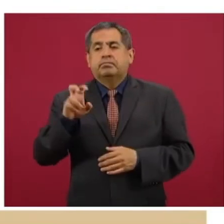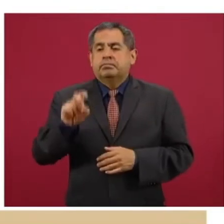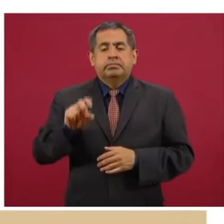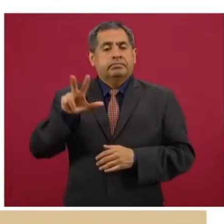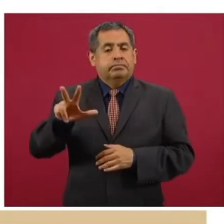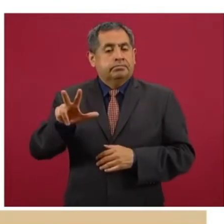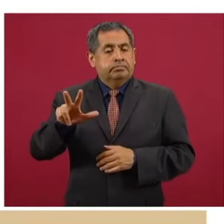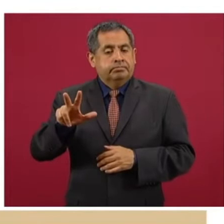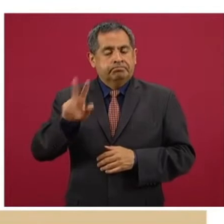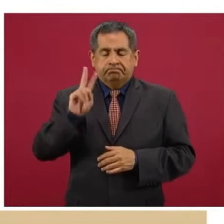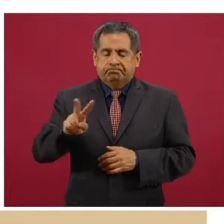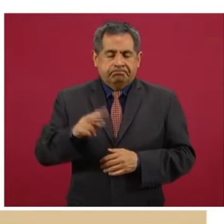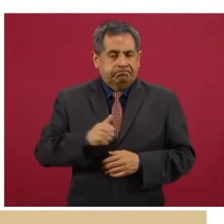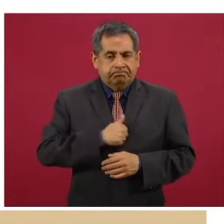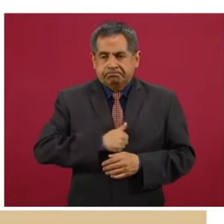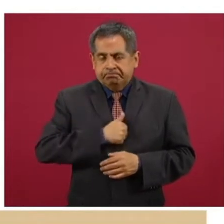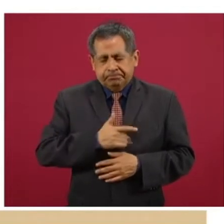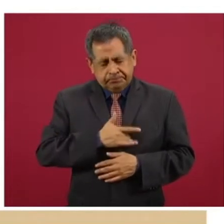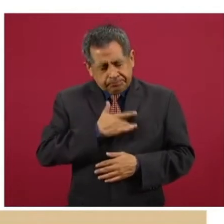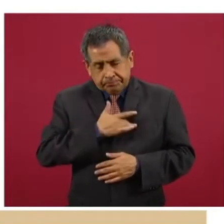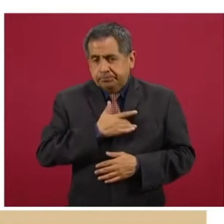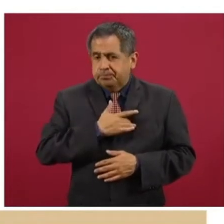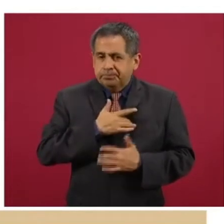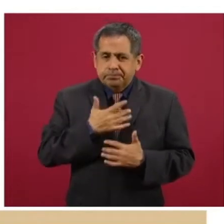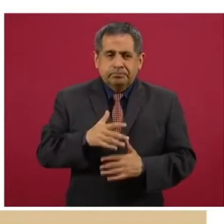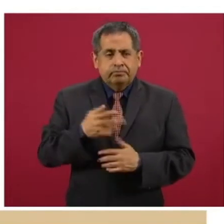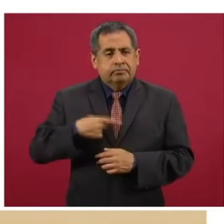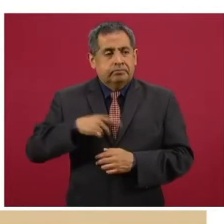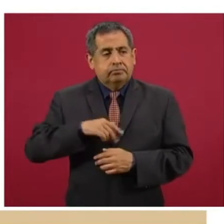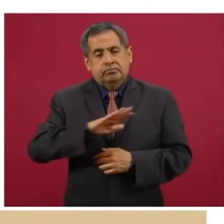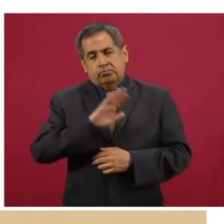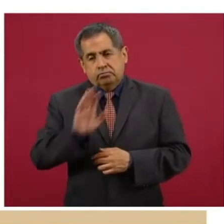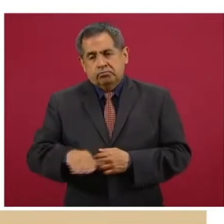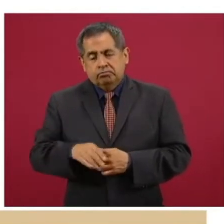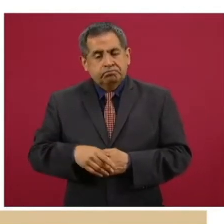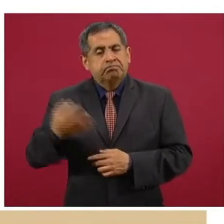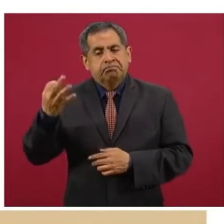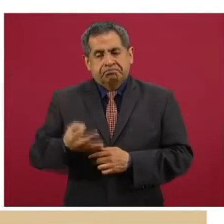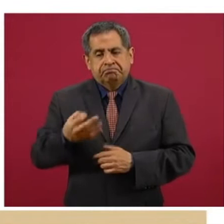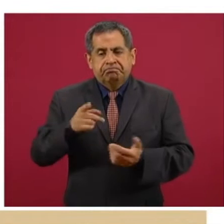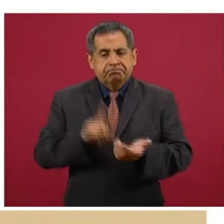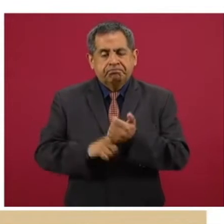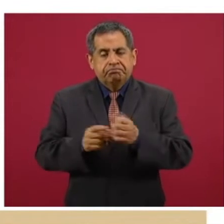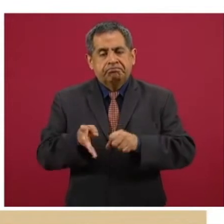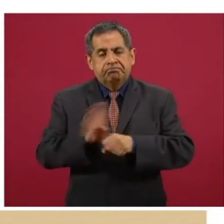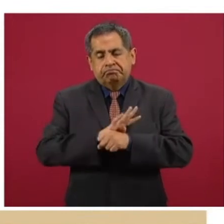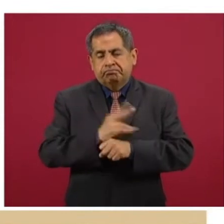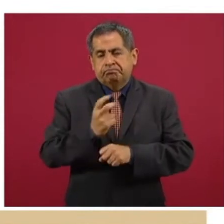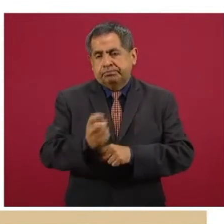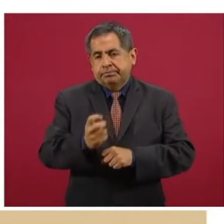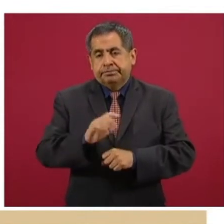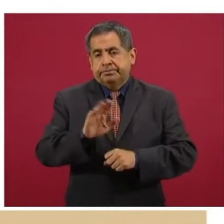86.338 muy lamentables, siempre muy lamentables defunciones que han sido confirmadas por laboratorio. Sin